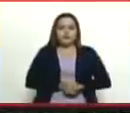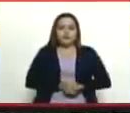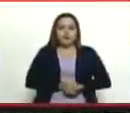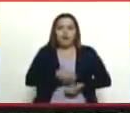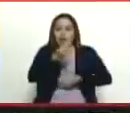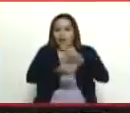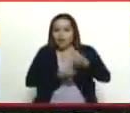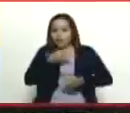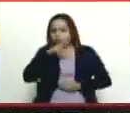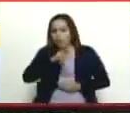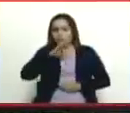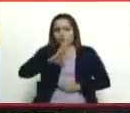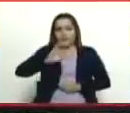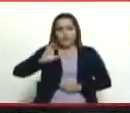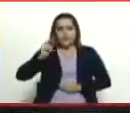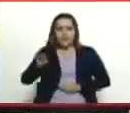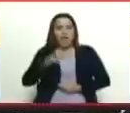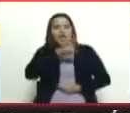VCH